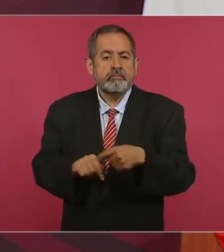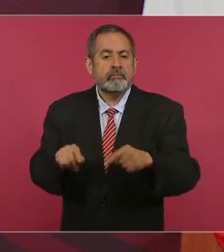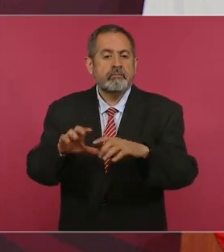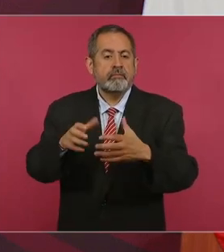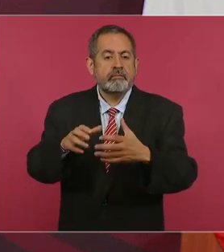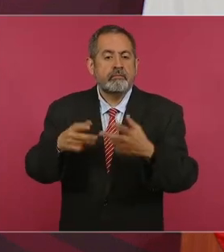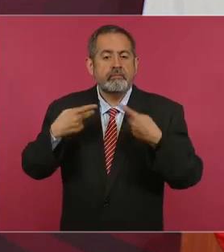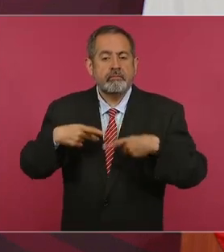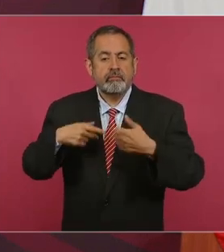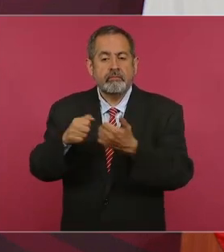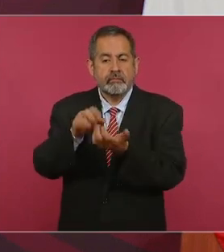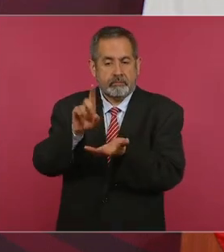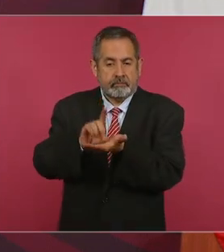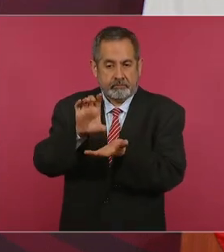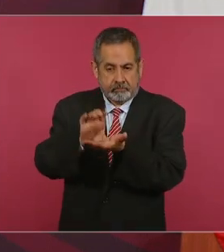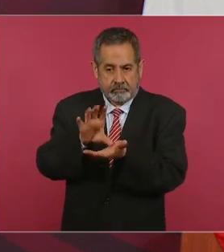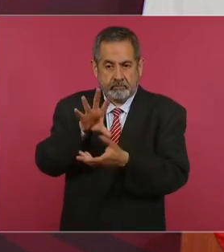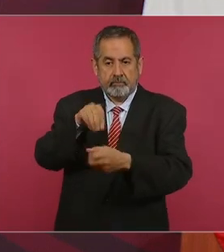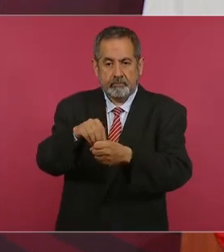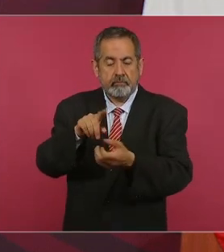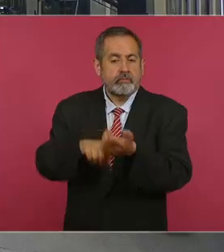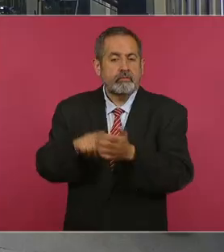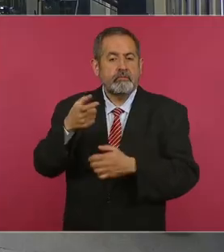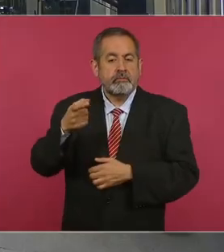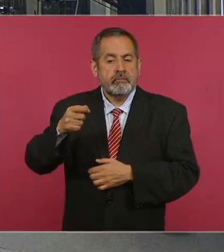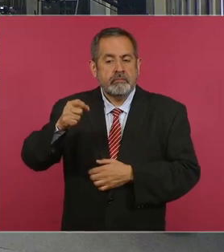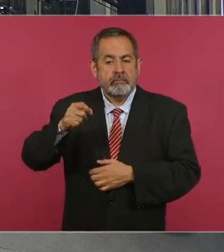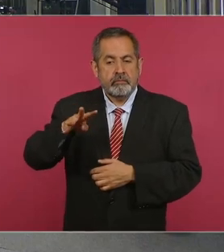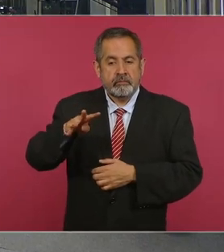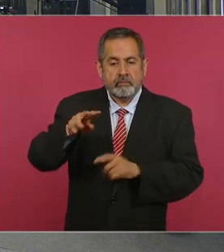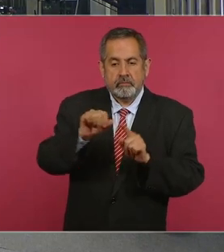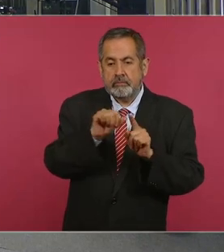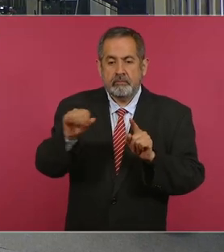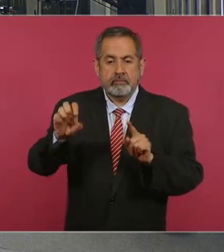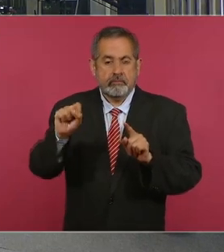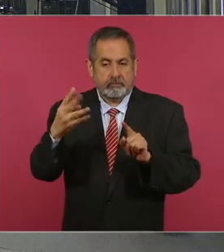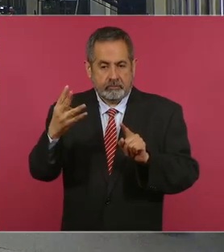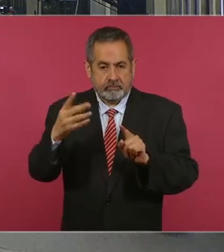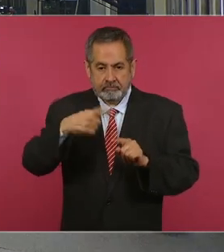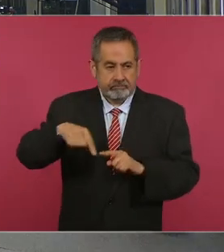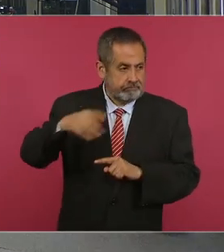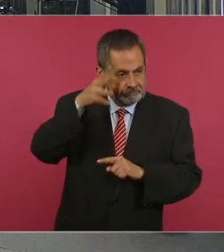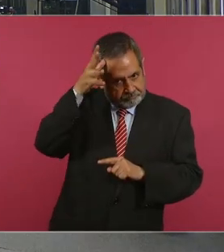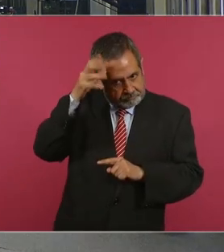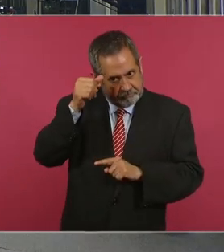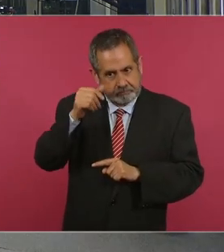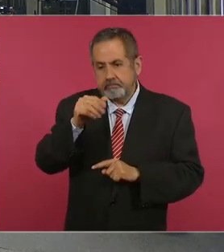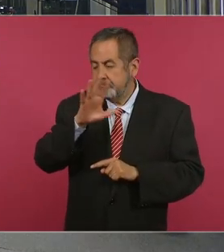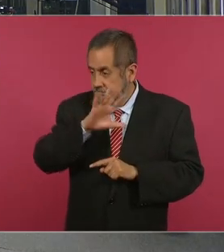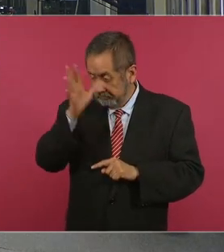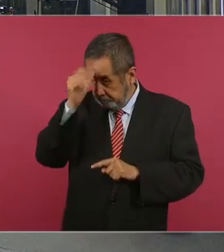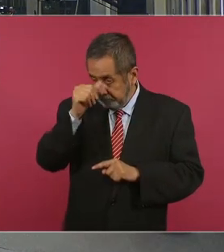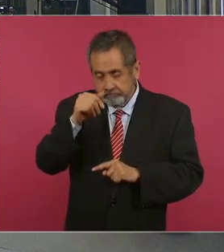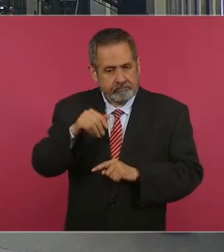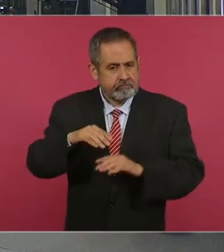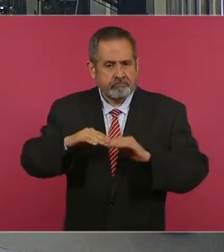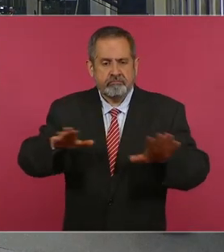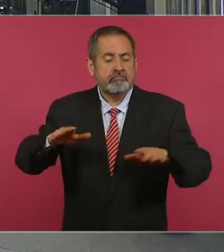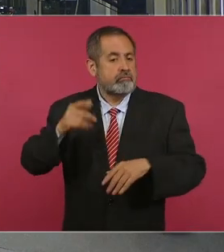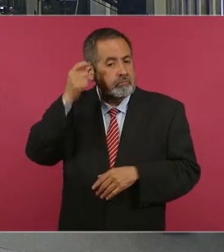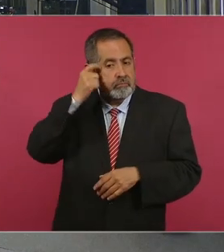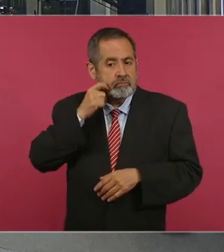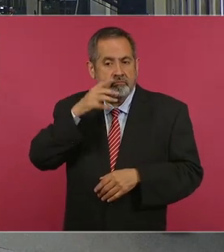a personas con discapacidad de 29 a 64 años, que ya llegamos a un acuerdo y ya va a ser universal en